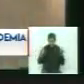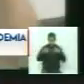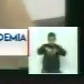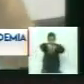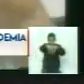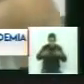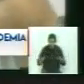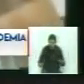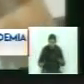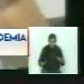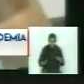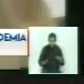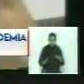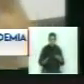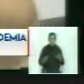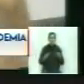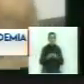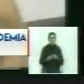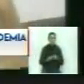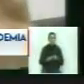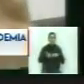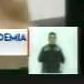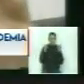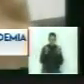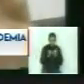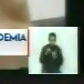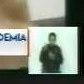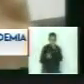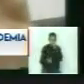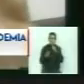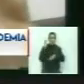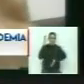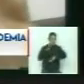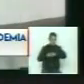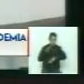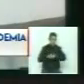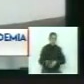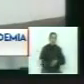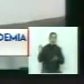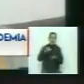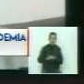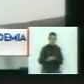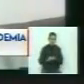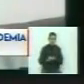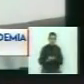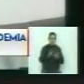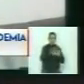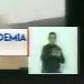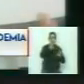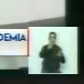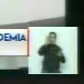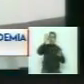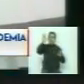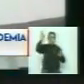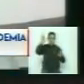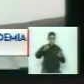Entonces cada efecto, cada fenómeno social que aparece, se da nuevos brotes. Y estos brotes pueden ser, por